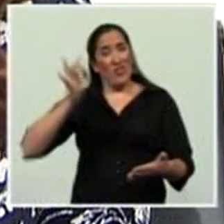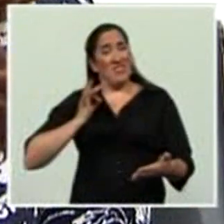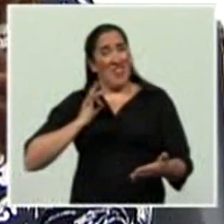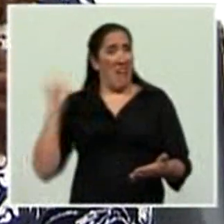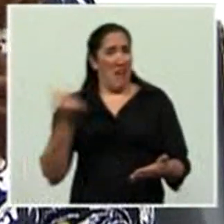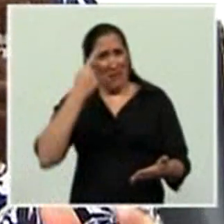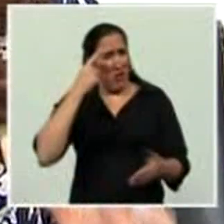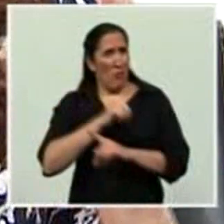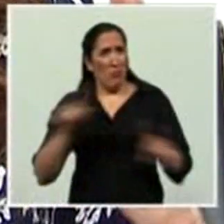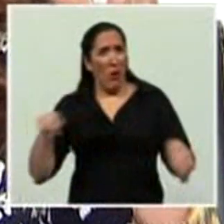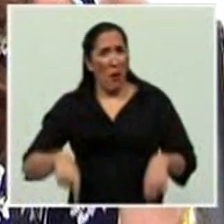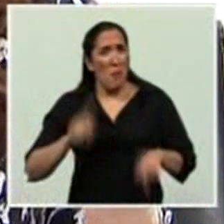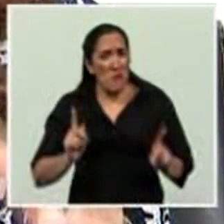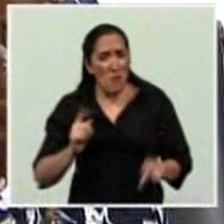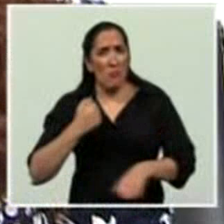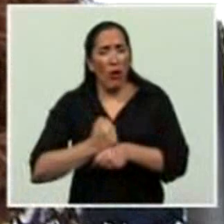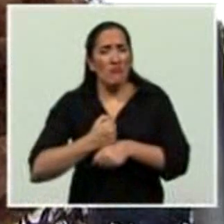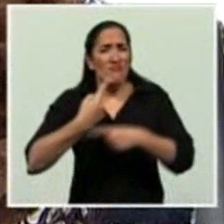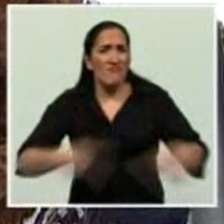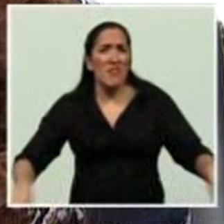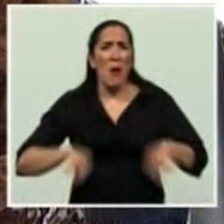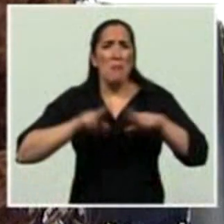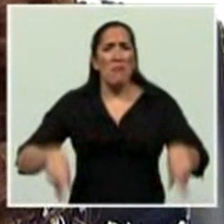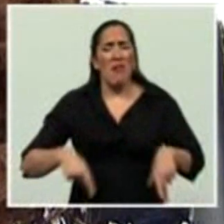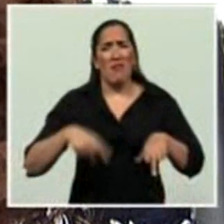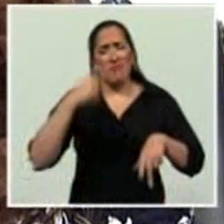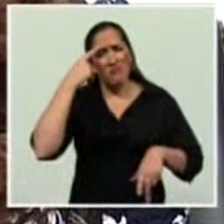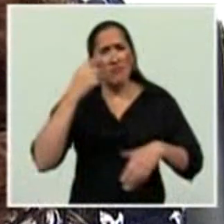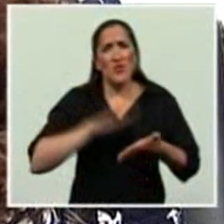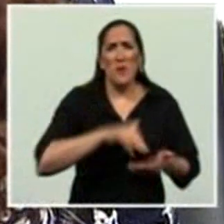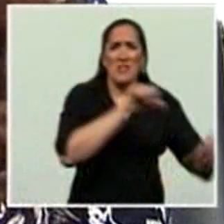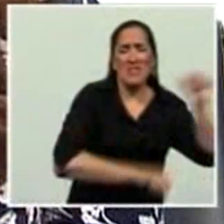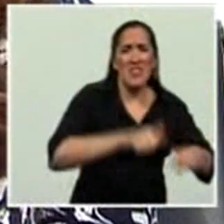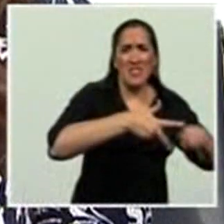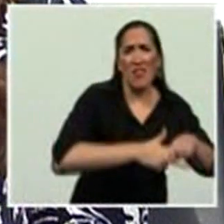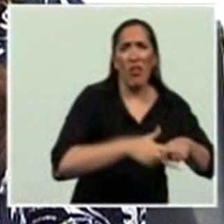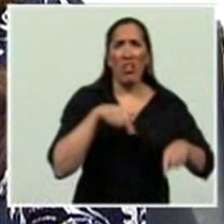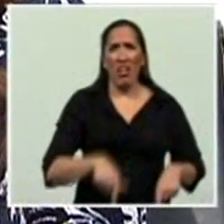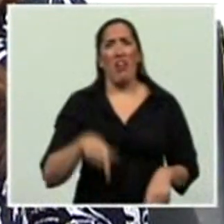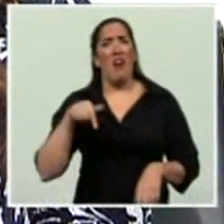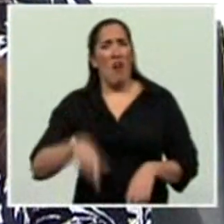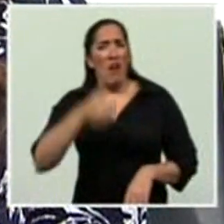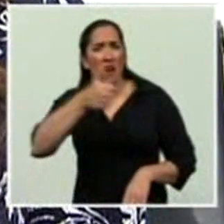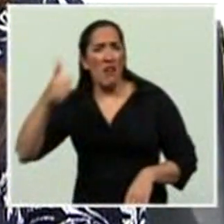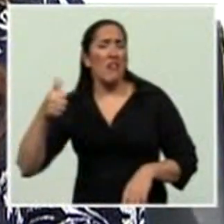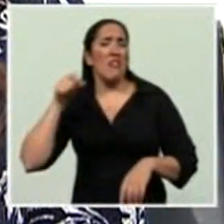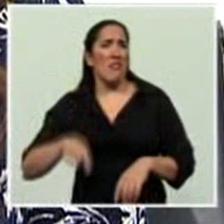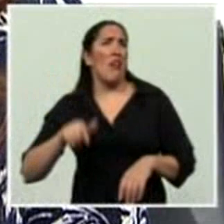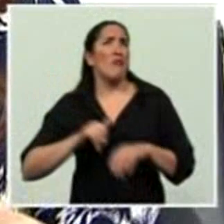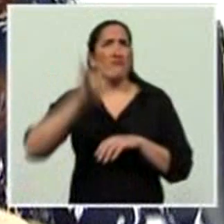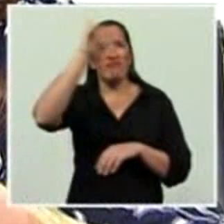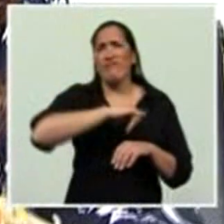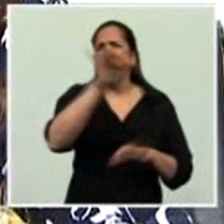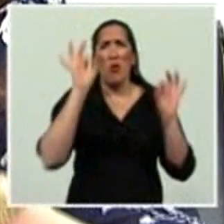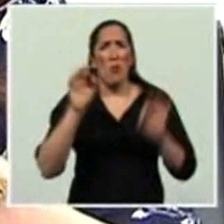estar con estos programas en materia de ciencia y tecnología con una aerolínea de banderas que recorre y conecta al